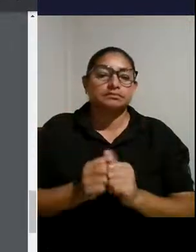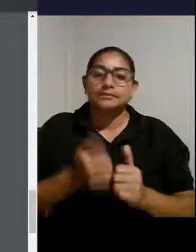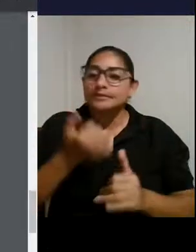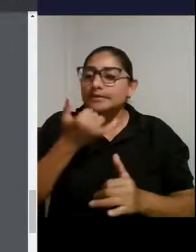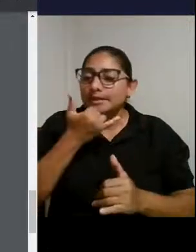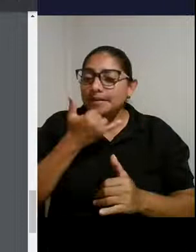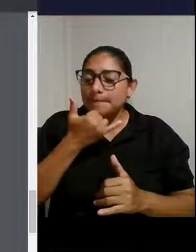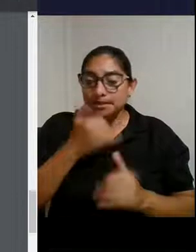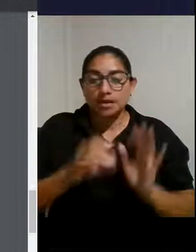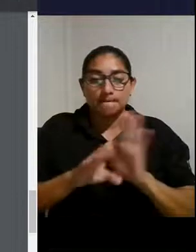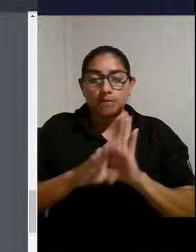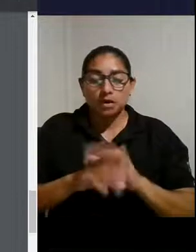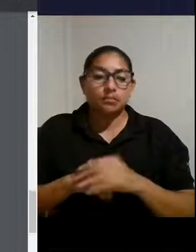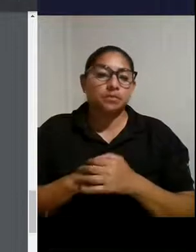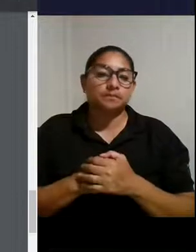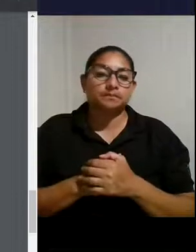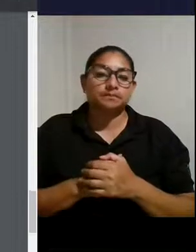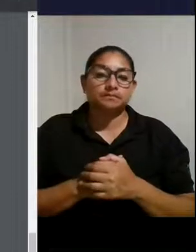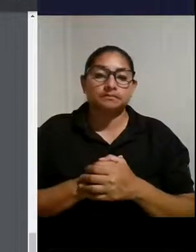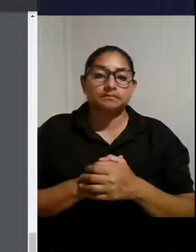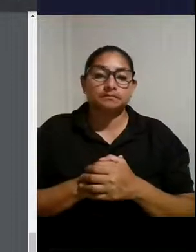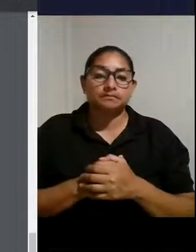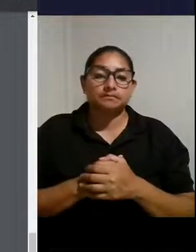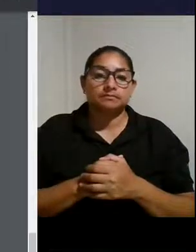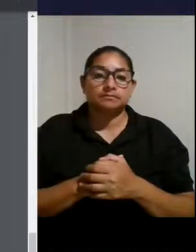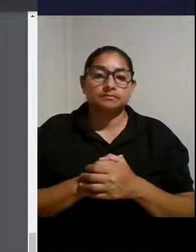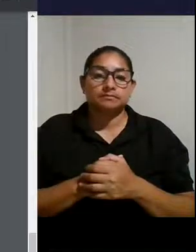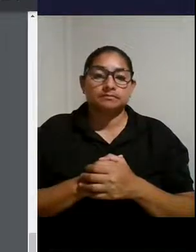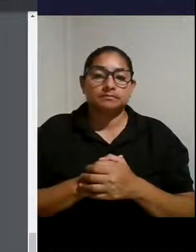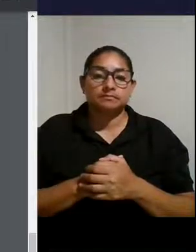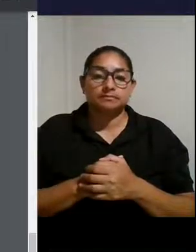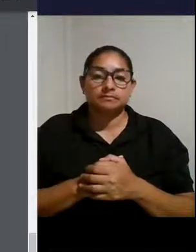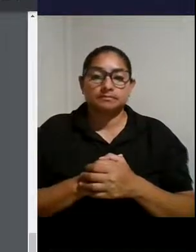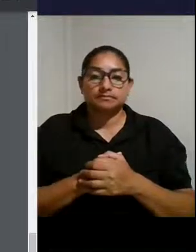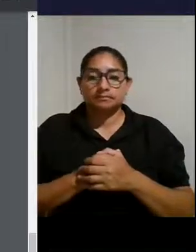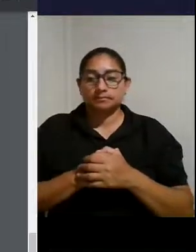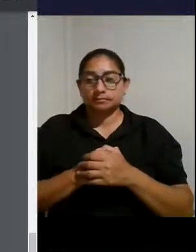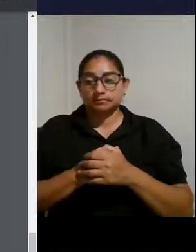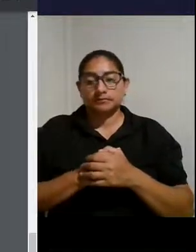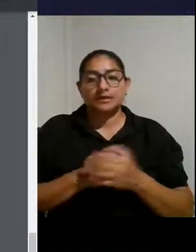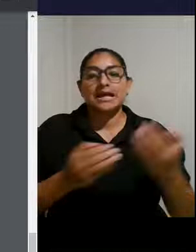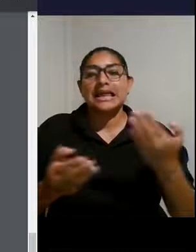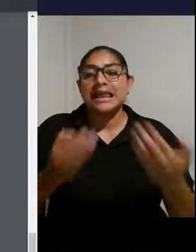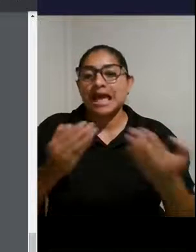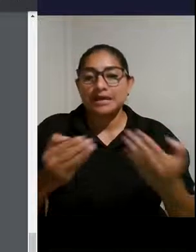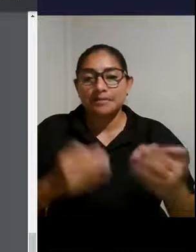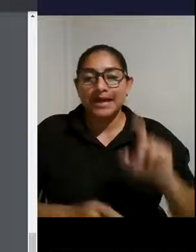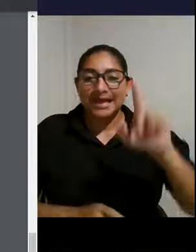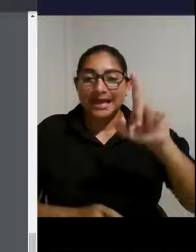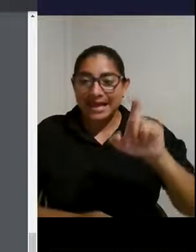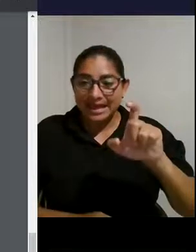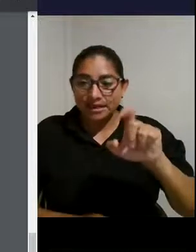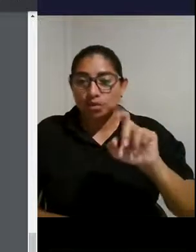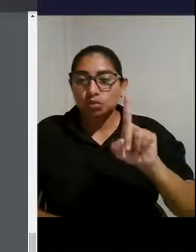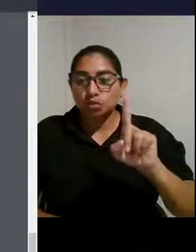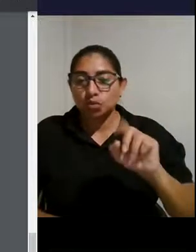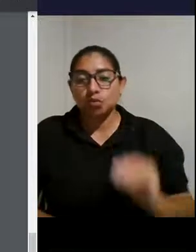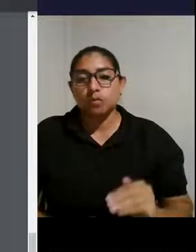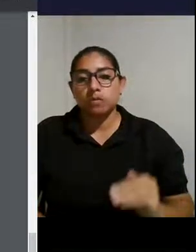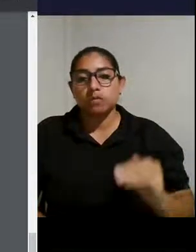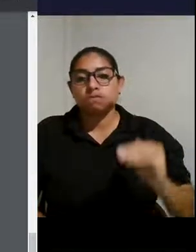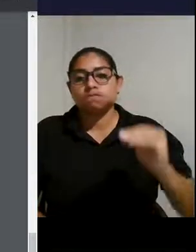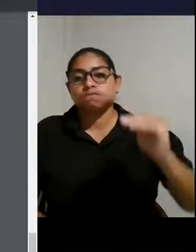cuando calculamos nosotros las imágenes? La imagen de X1 estaría por acá, que se representa